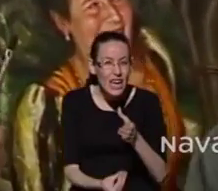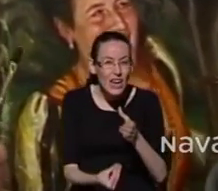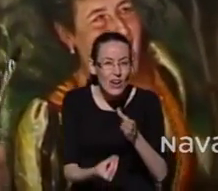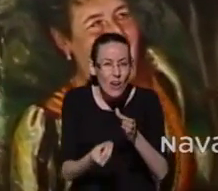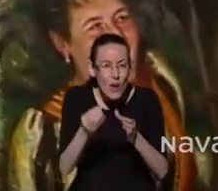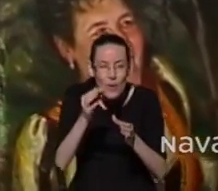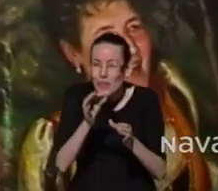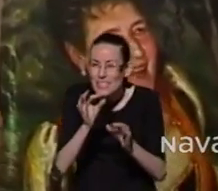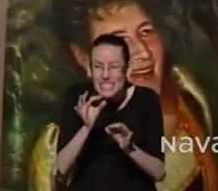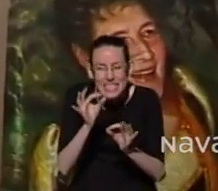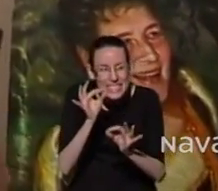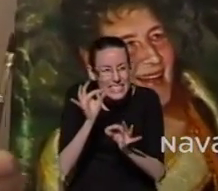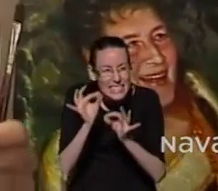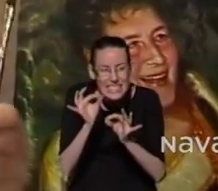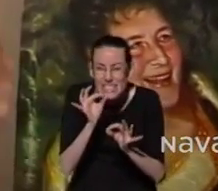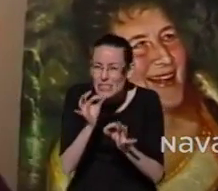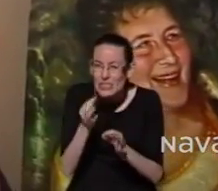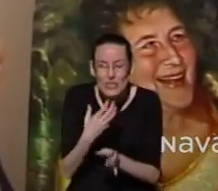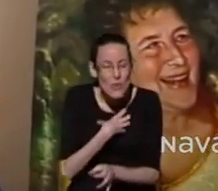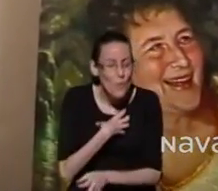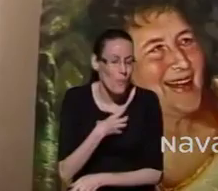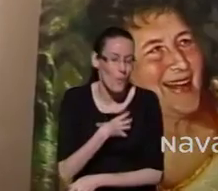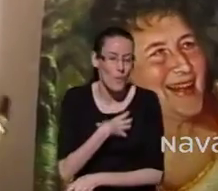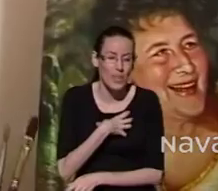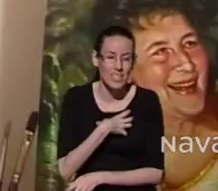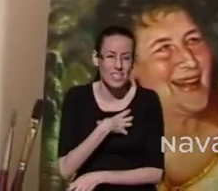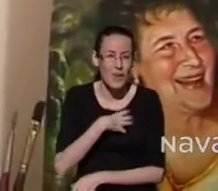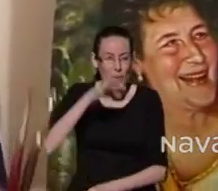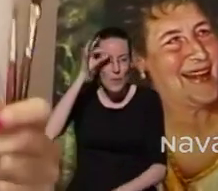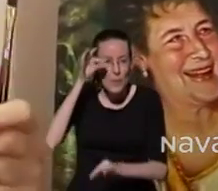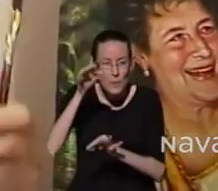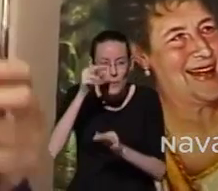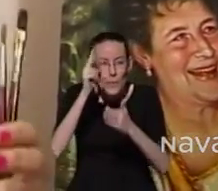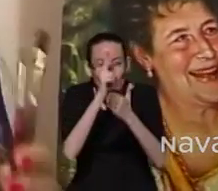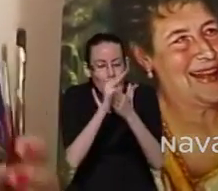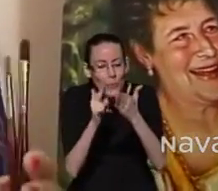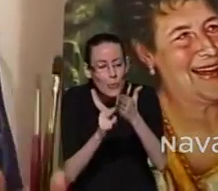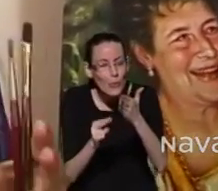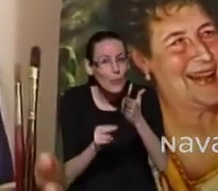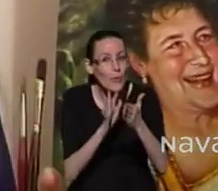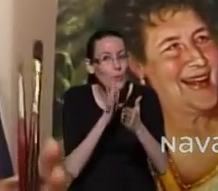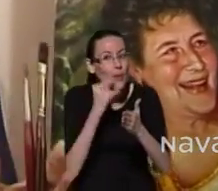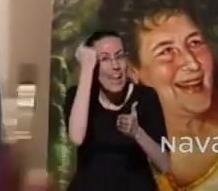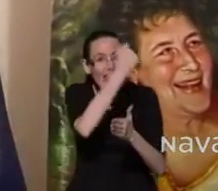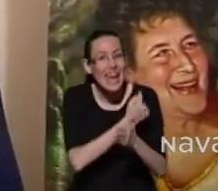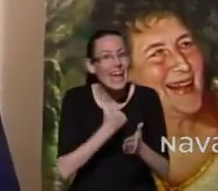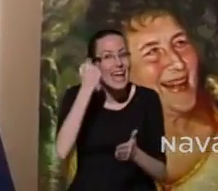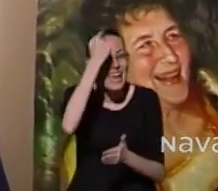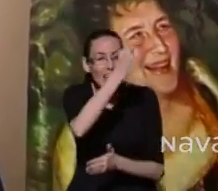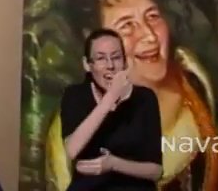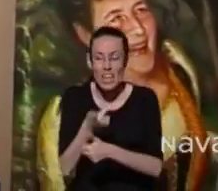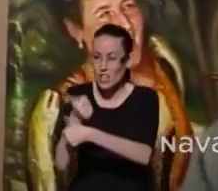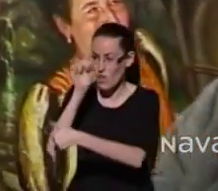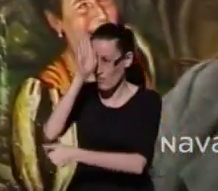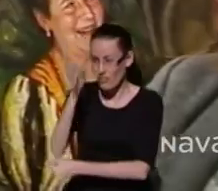mínimo. Entonces tienes que ser muy, muy cauteloso, tienes que mimar muchísimo para que no solamente sea un retrato y sea fiel a la